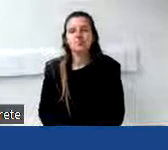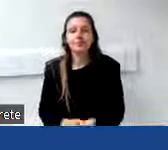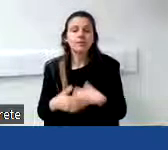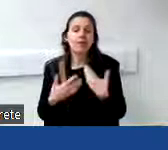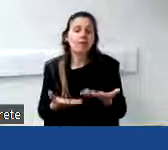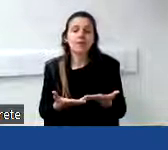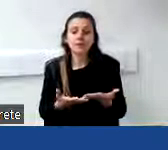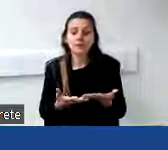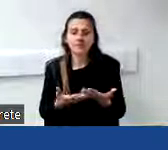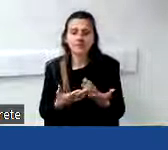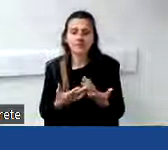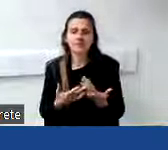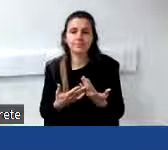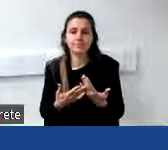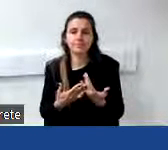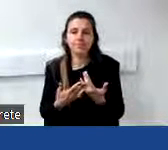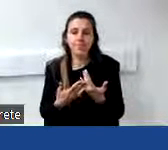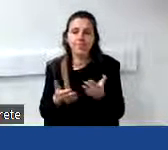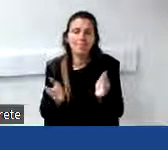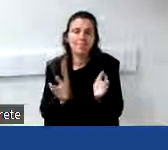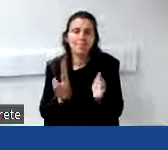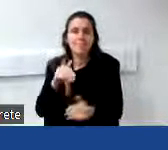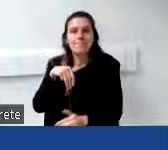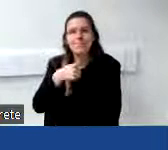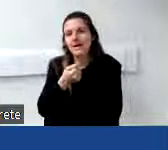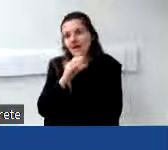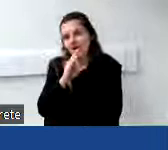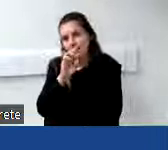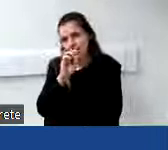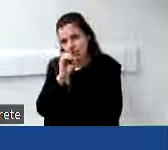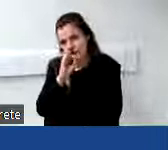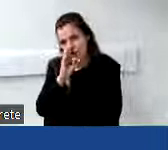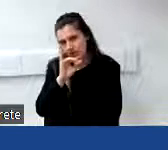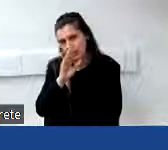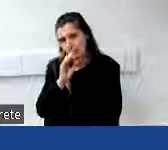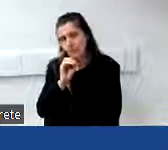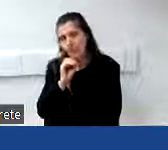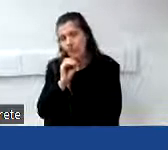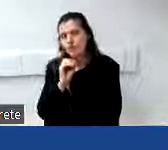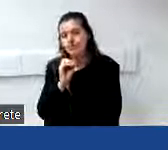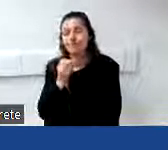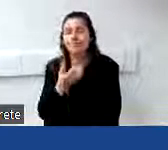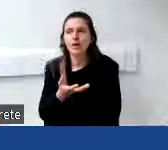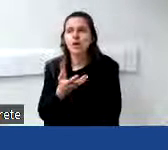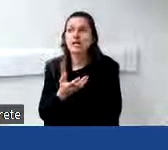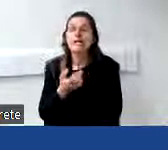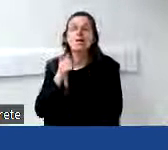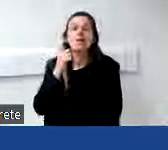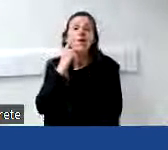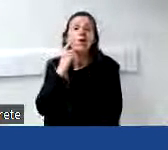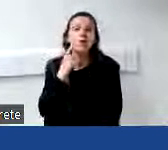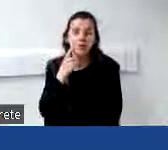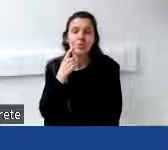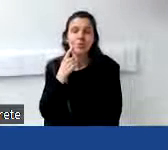es lo mismo que el que estábamos diciendo, y recordar que hacer números en braille no implica siempre que todas